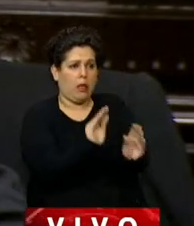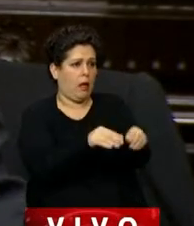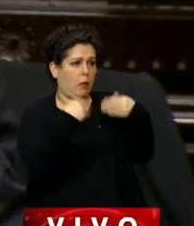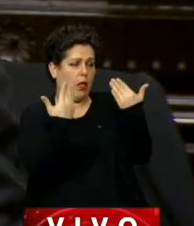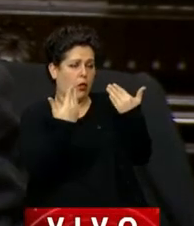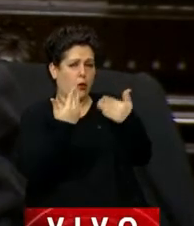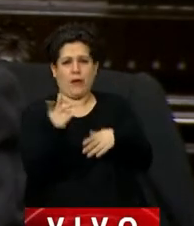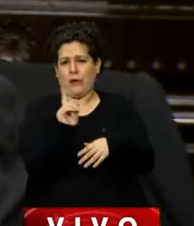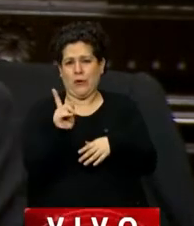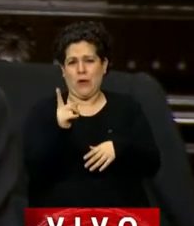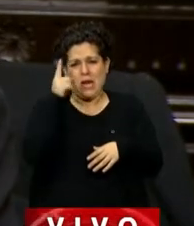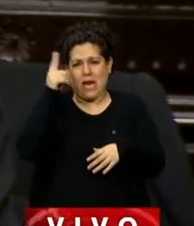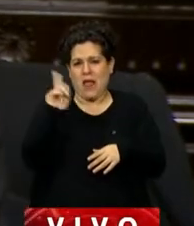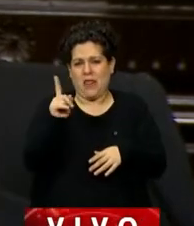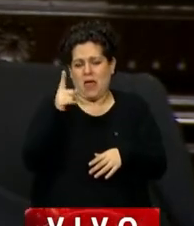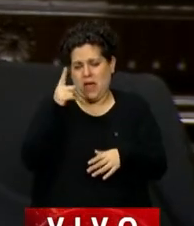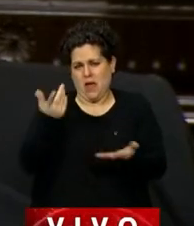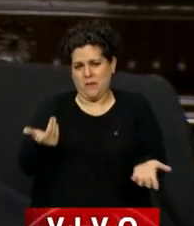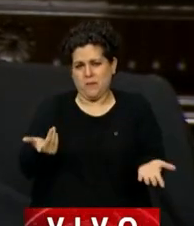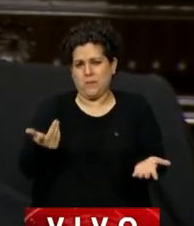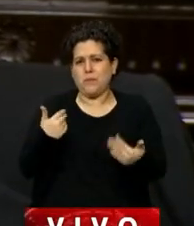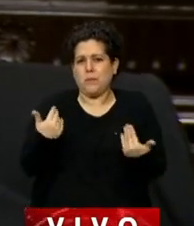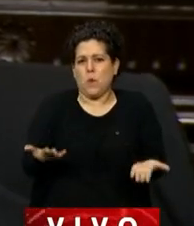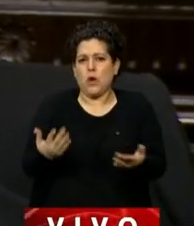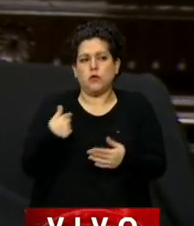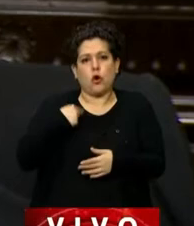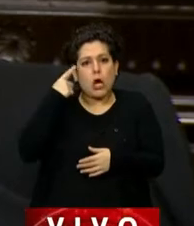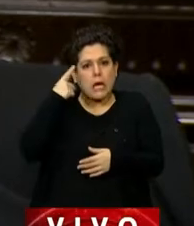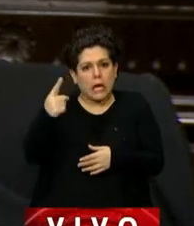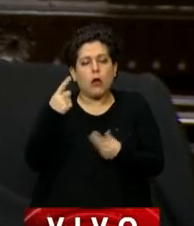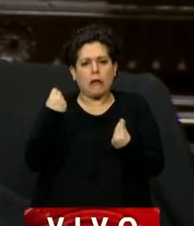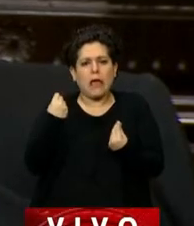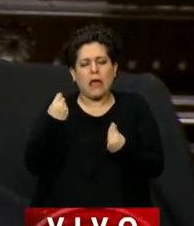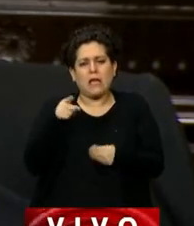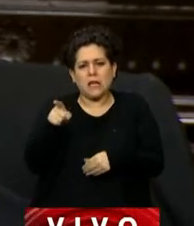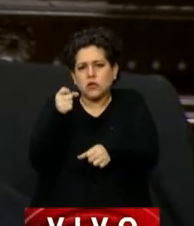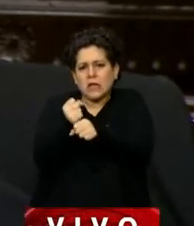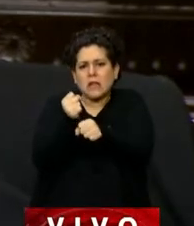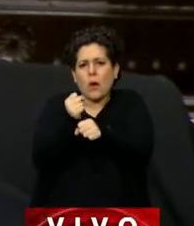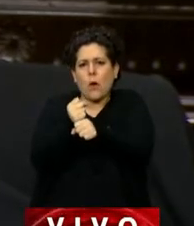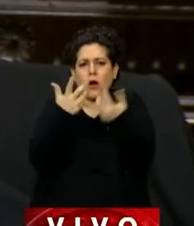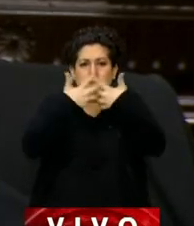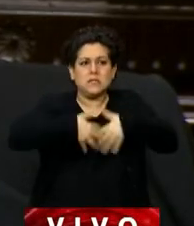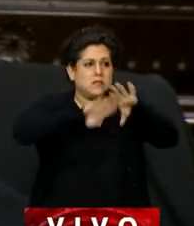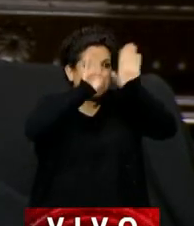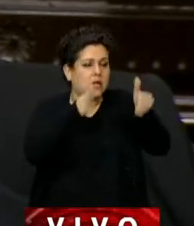Señor presidente, creo que también es tarea de nuestro